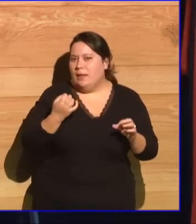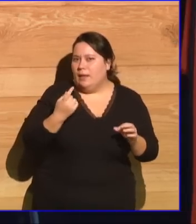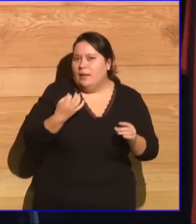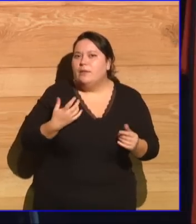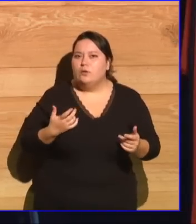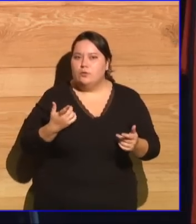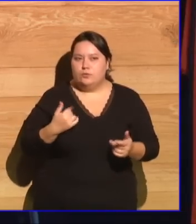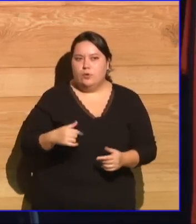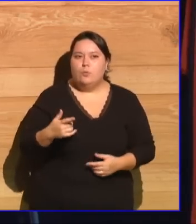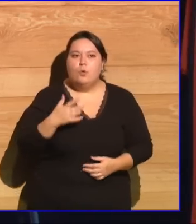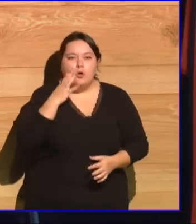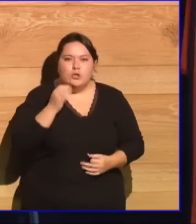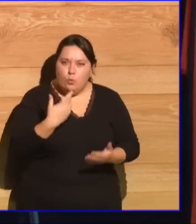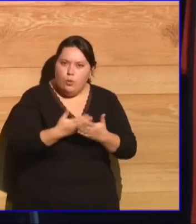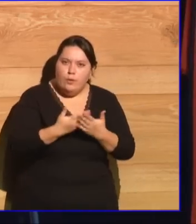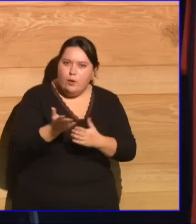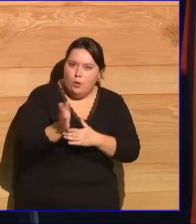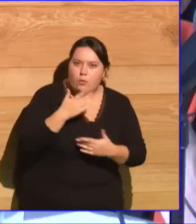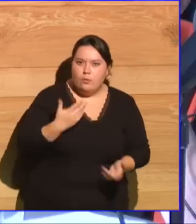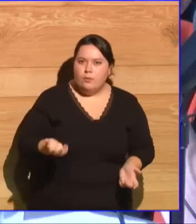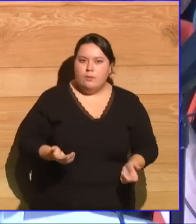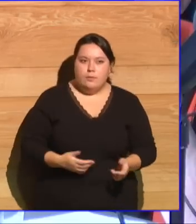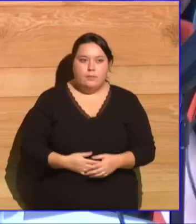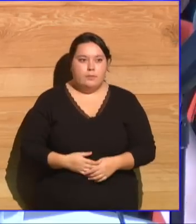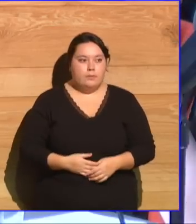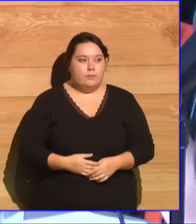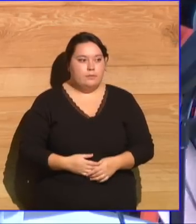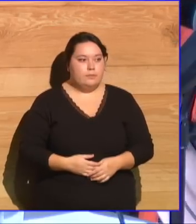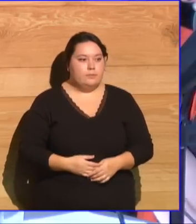luego ya no ves. juegues a lo seguro. Me no ha hagas como sorprendido. Juan. Abre tú. ¿Yo?